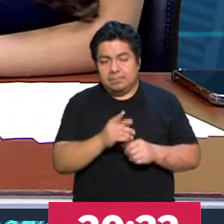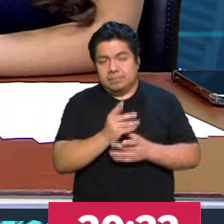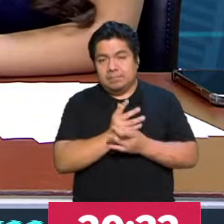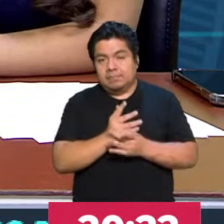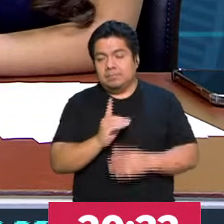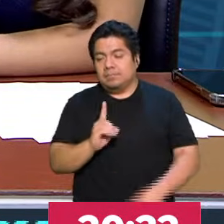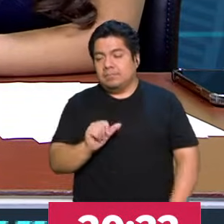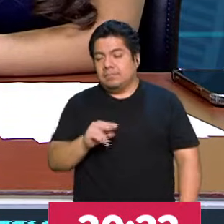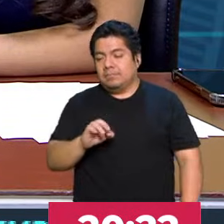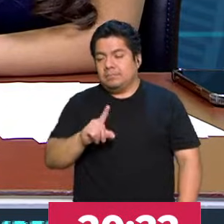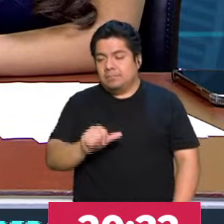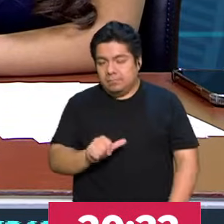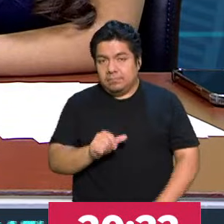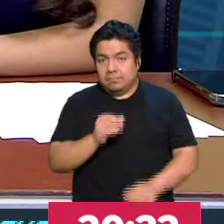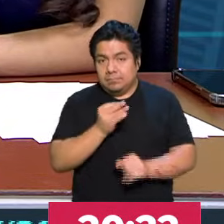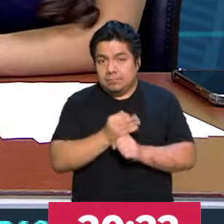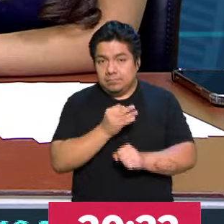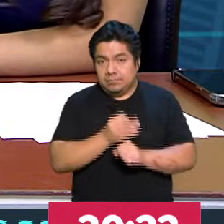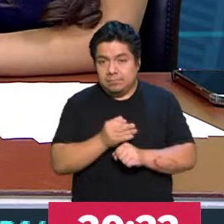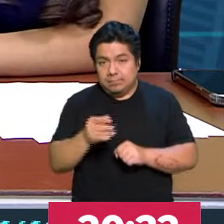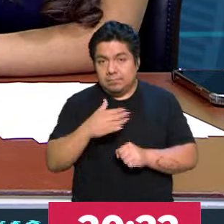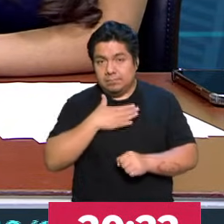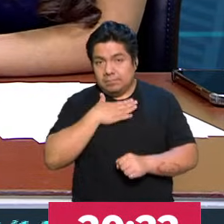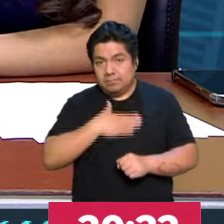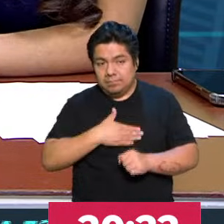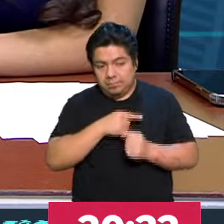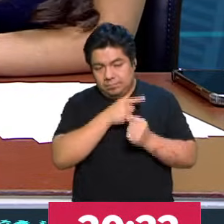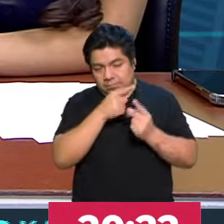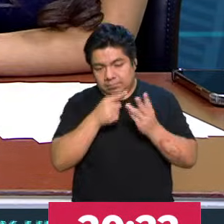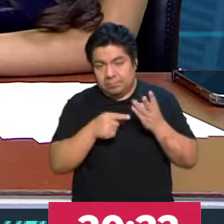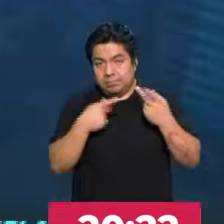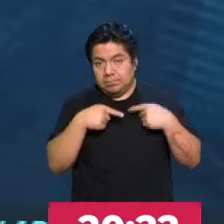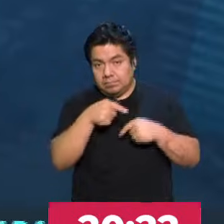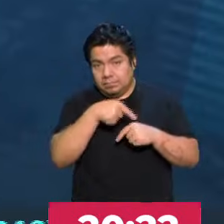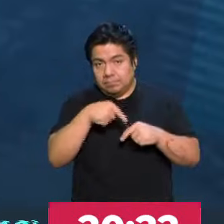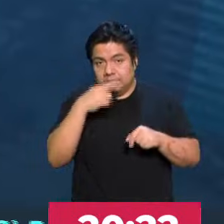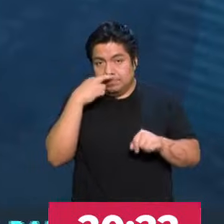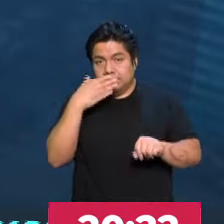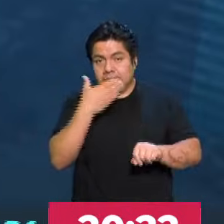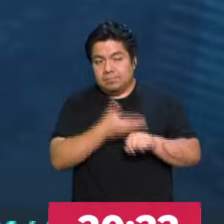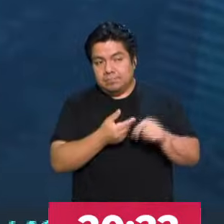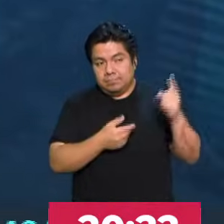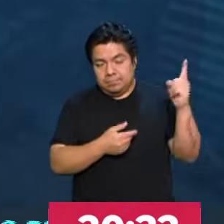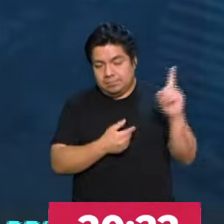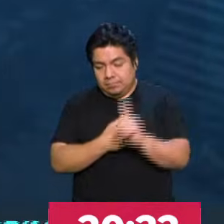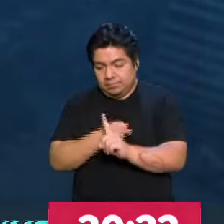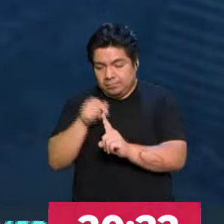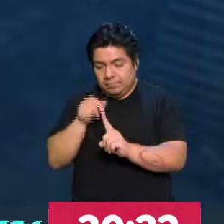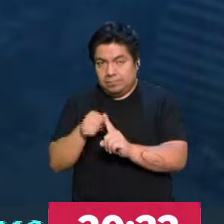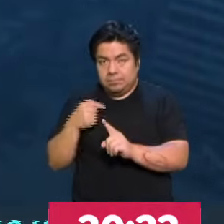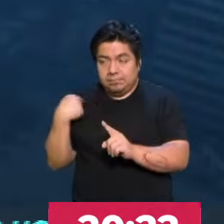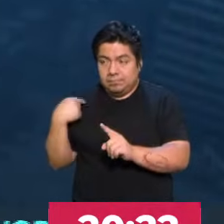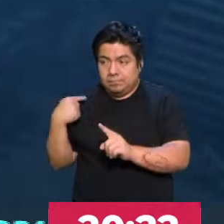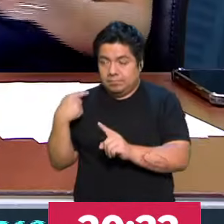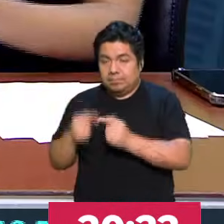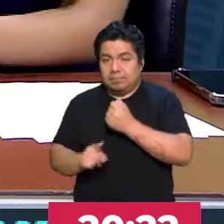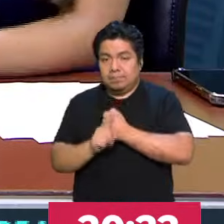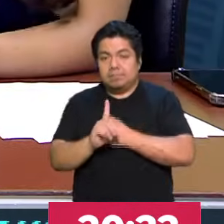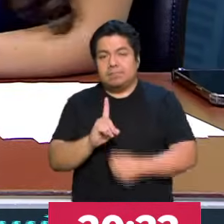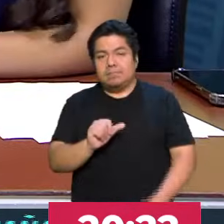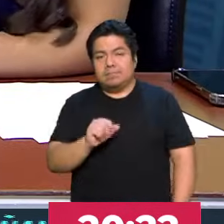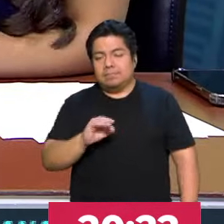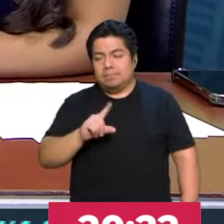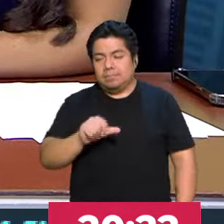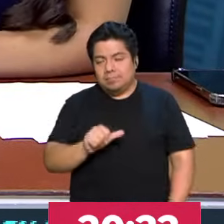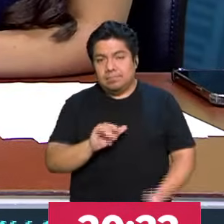esto sirva como puerta para llamar a la justicia a estos personajes que son los responsables de consecuencias que seguimos arrastrando. Daniela, te agradezco de